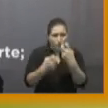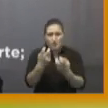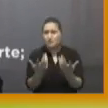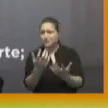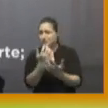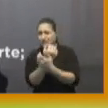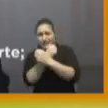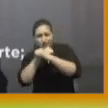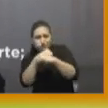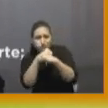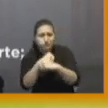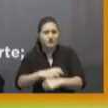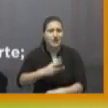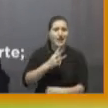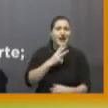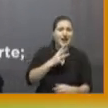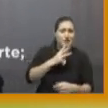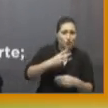un desarrollo